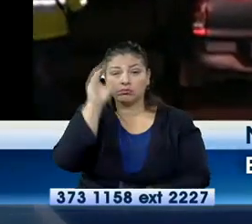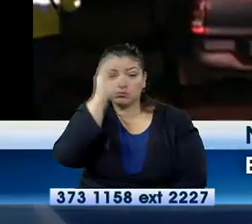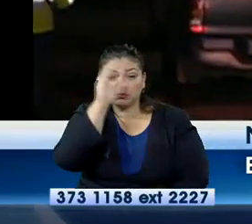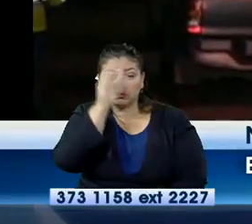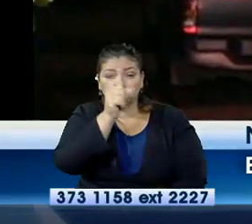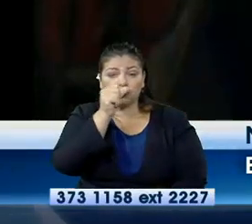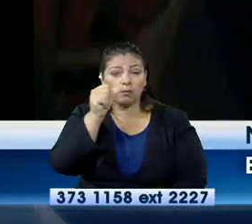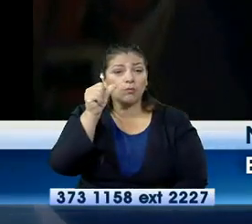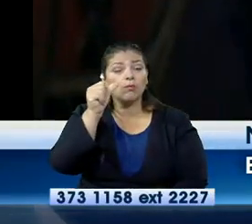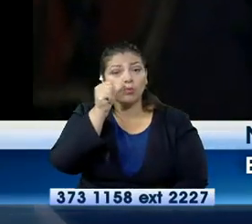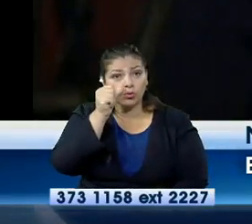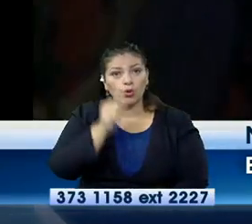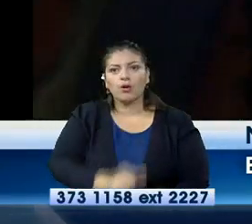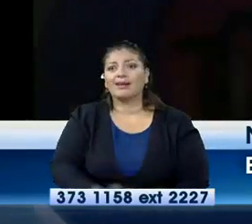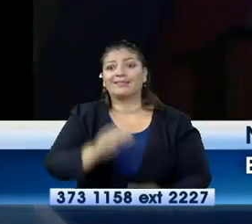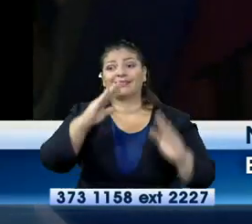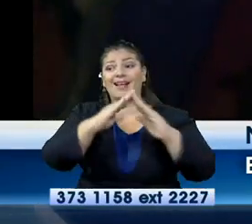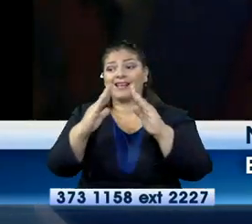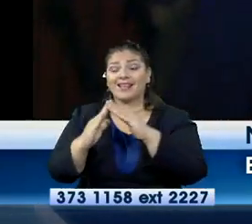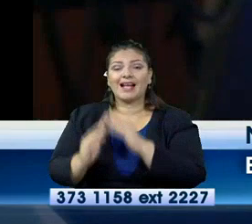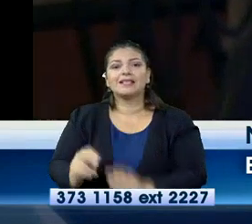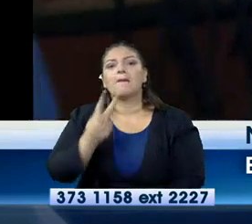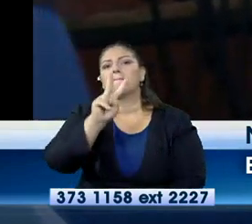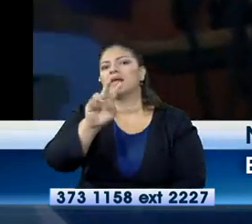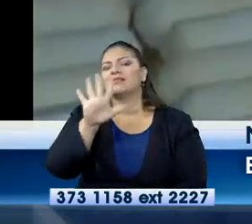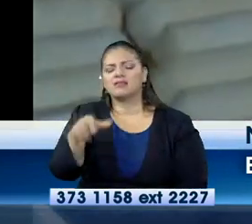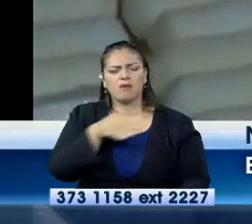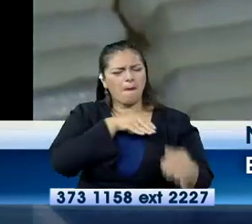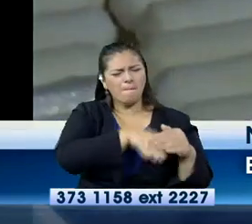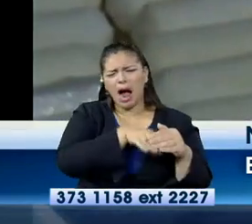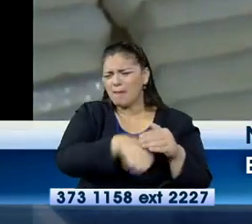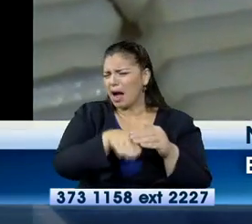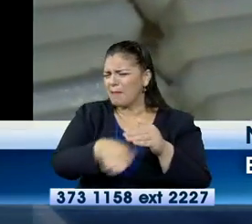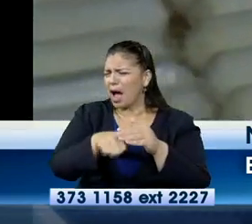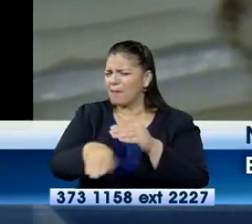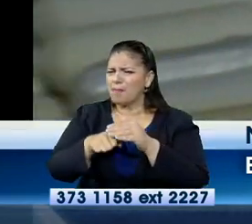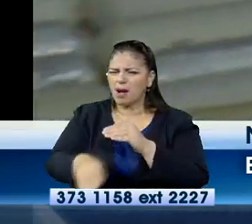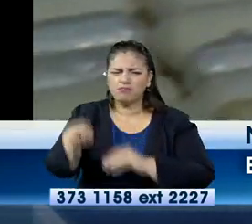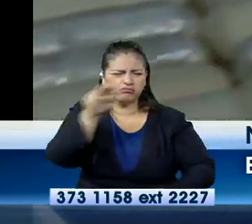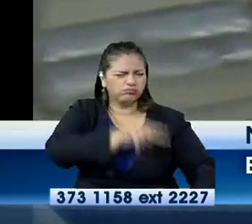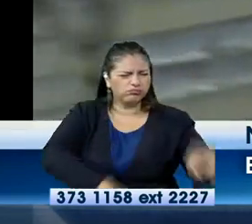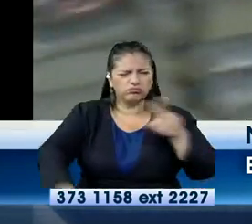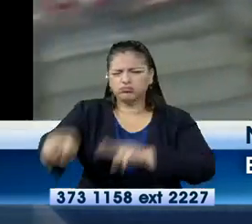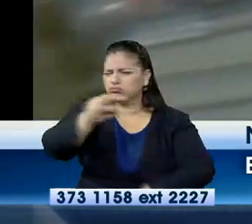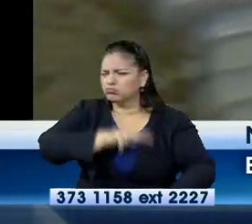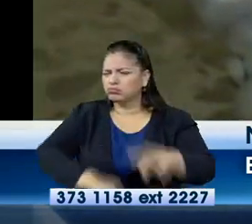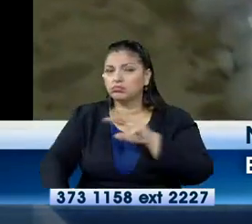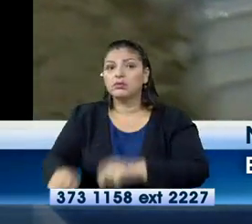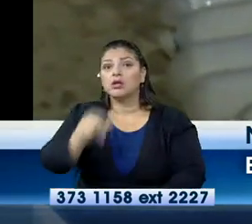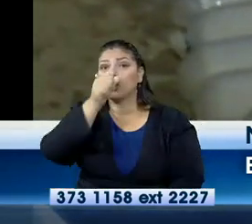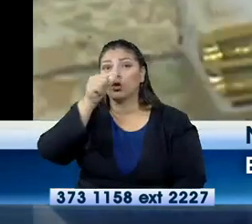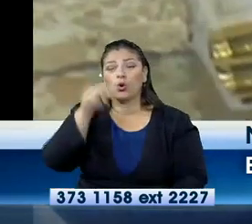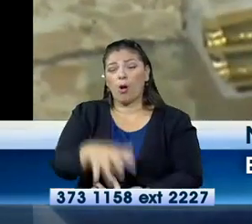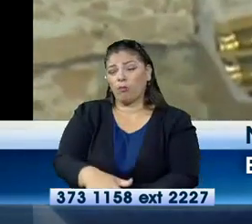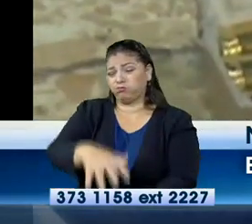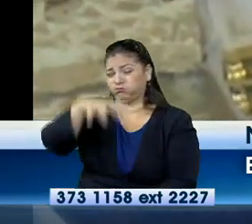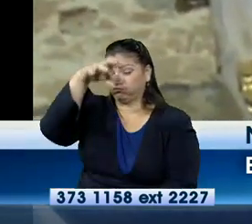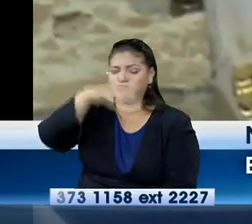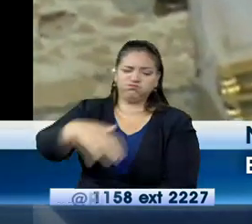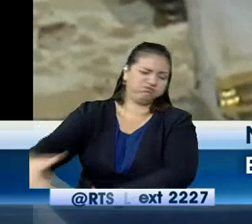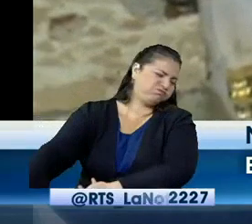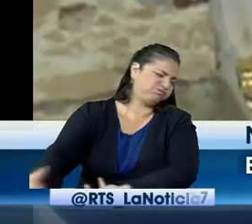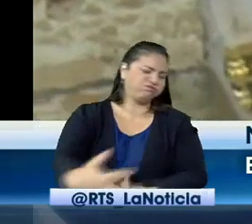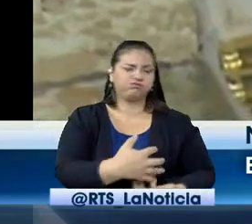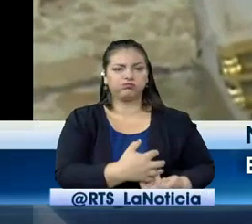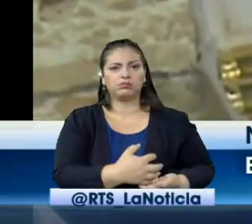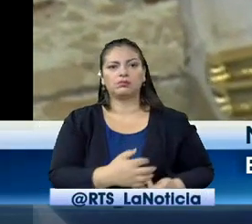suceso, 25 inmuebles allanados y el resultado de lo decomisado era expuesto por las autoridades encargadas de la acción. Registrados en